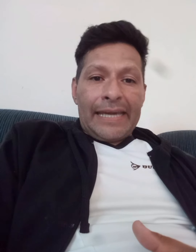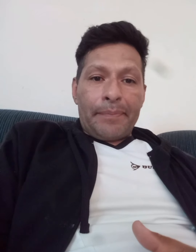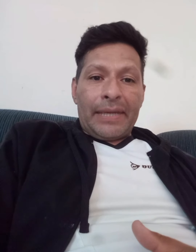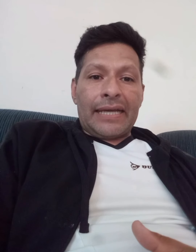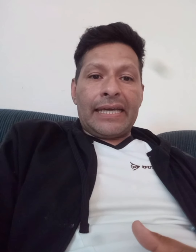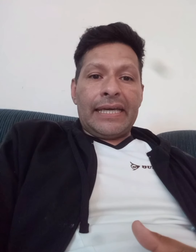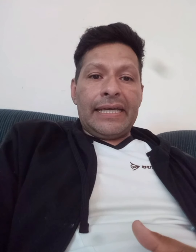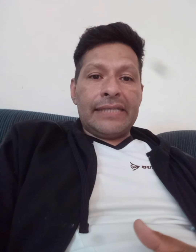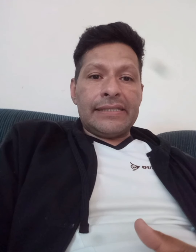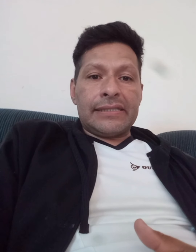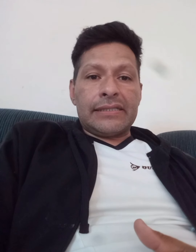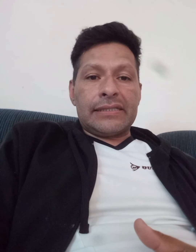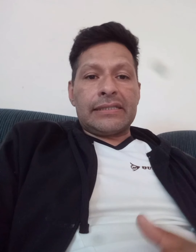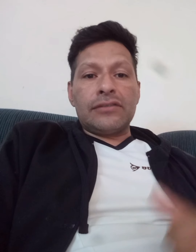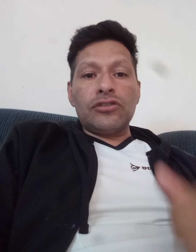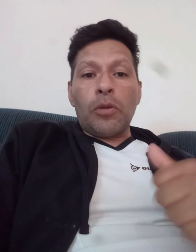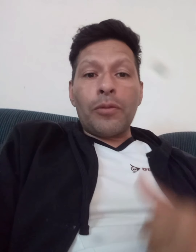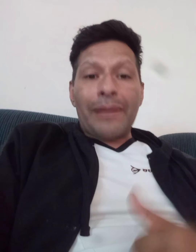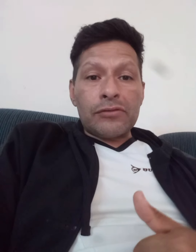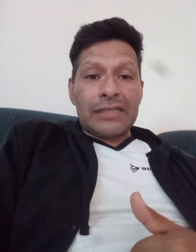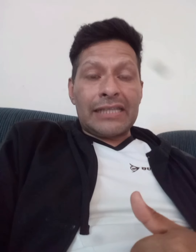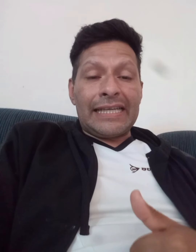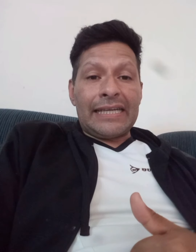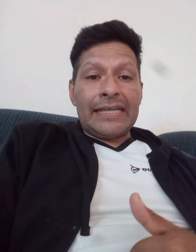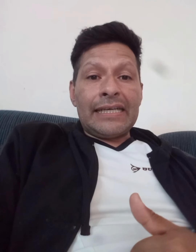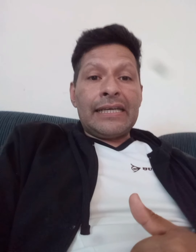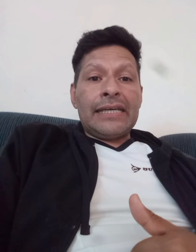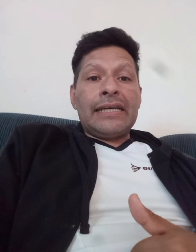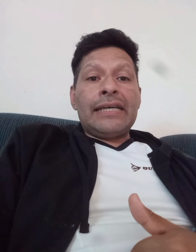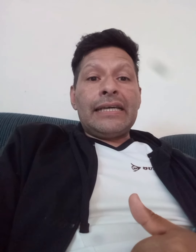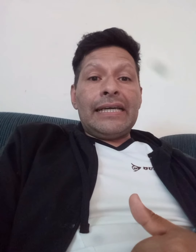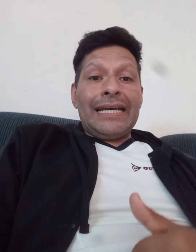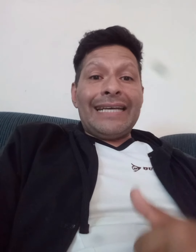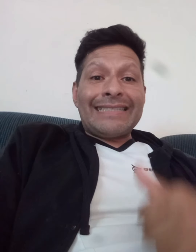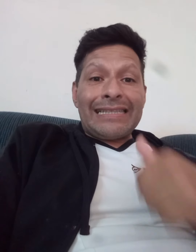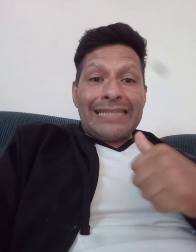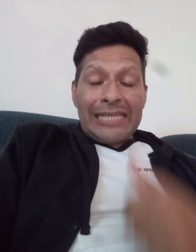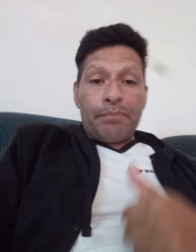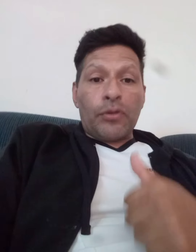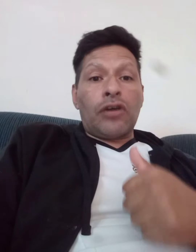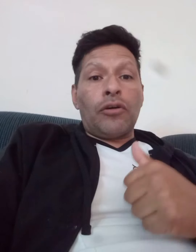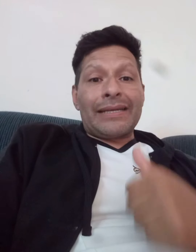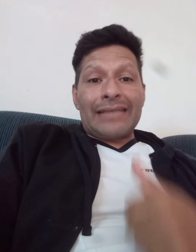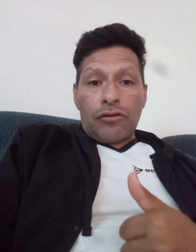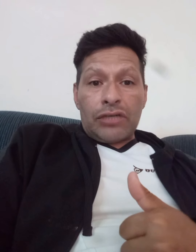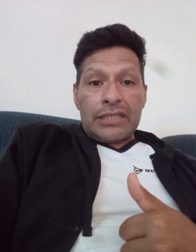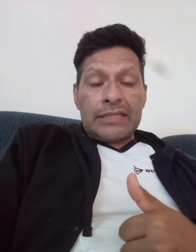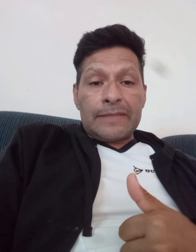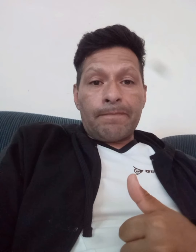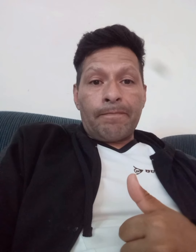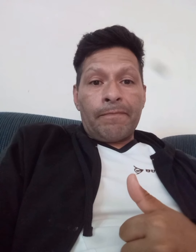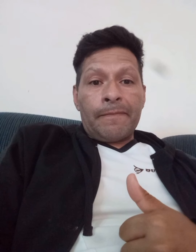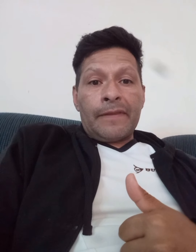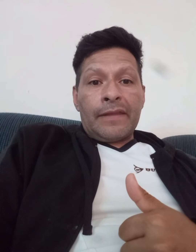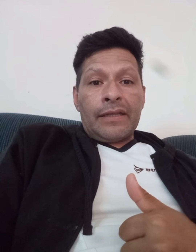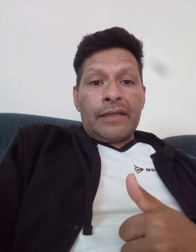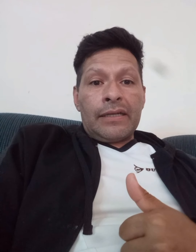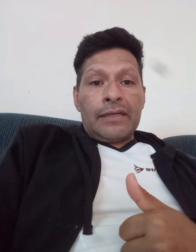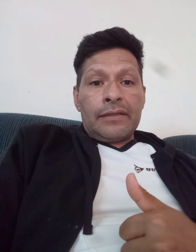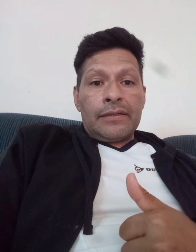¿Para qué? Para que no volvamos a tener este tipo de gobernadores.